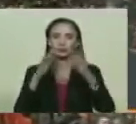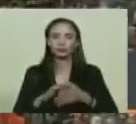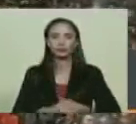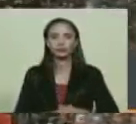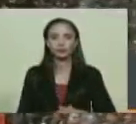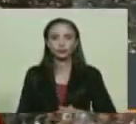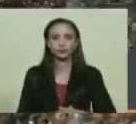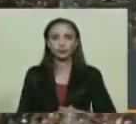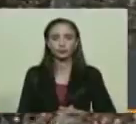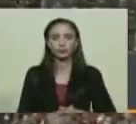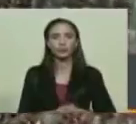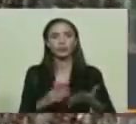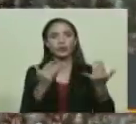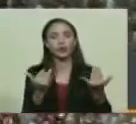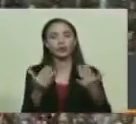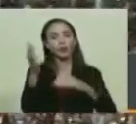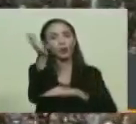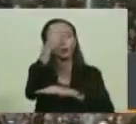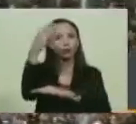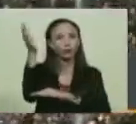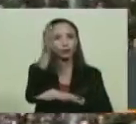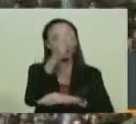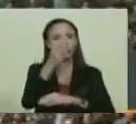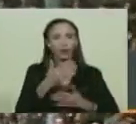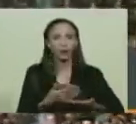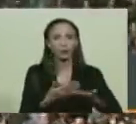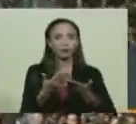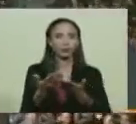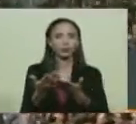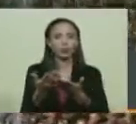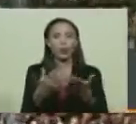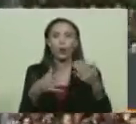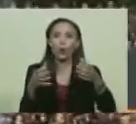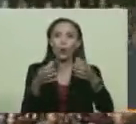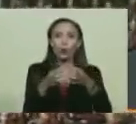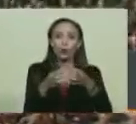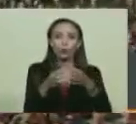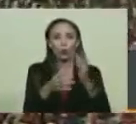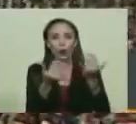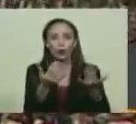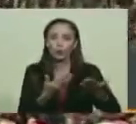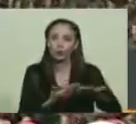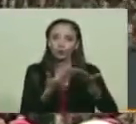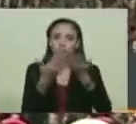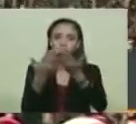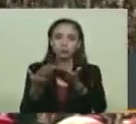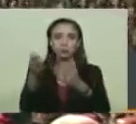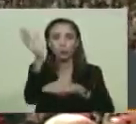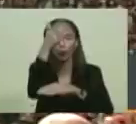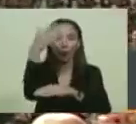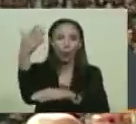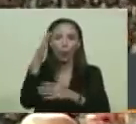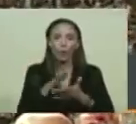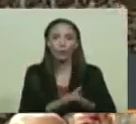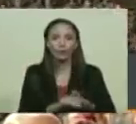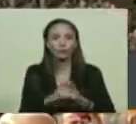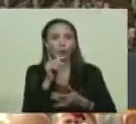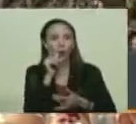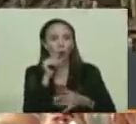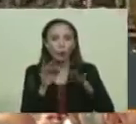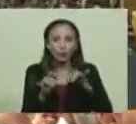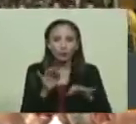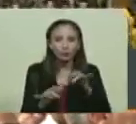Retirada de la bandera nacional por parte del ciudadano comisionado José García Pinto, secretario general de la Universidad